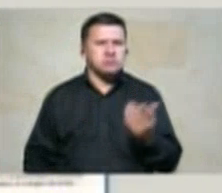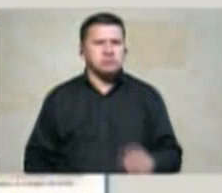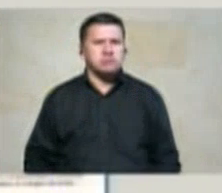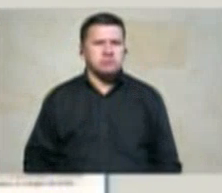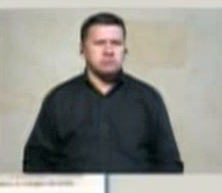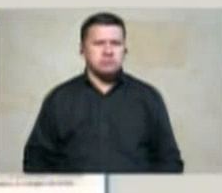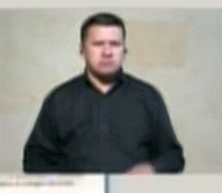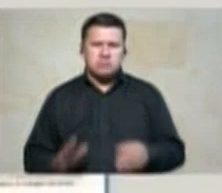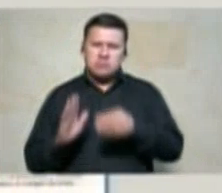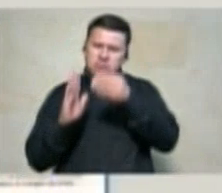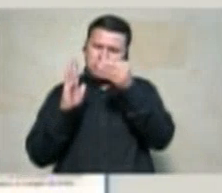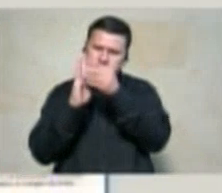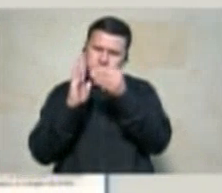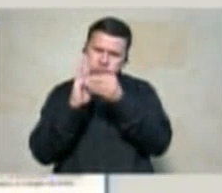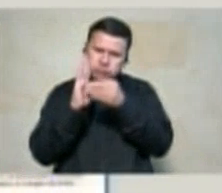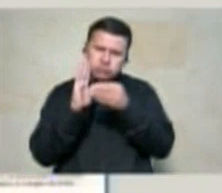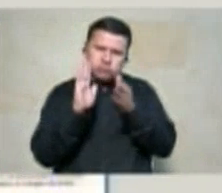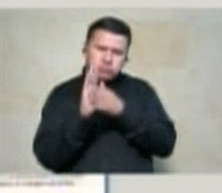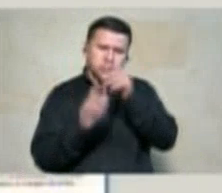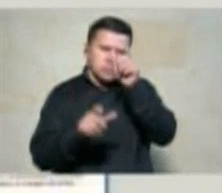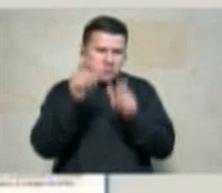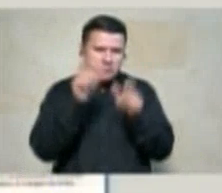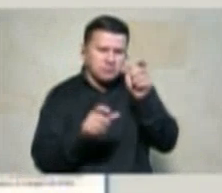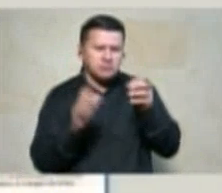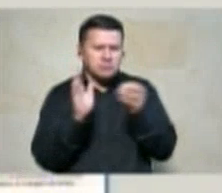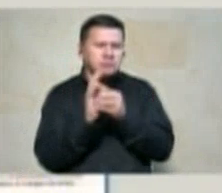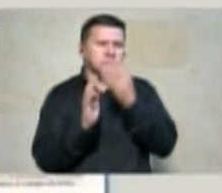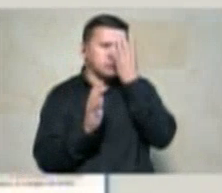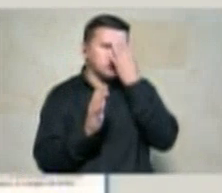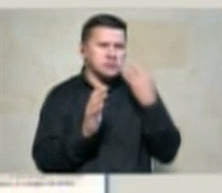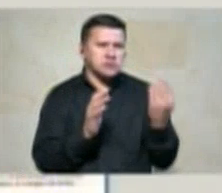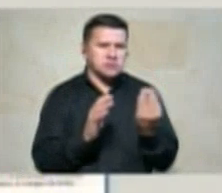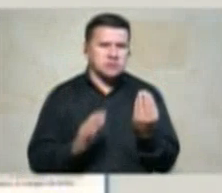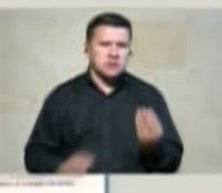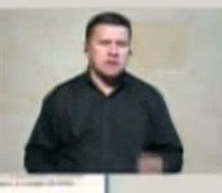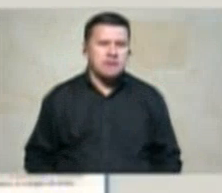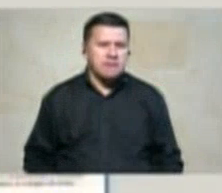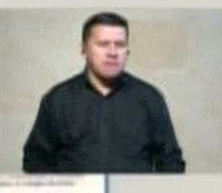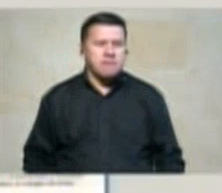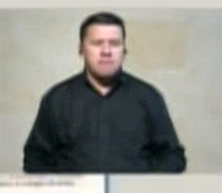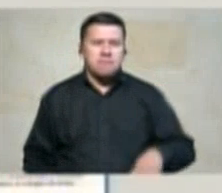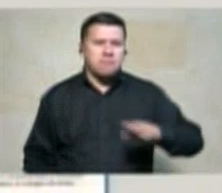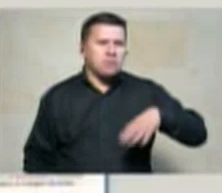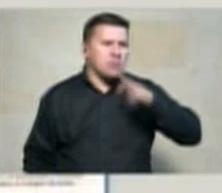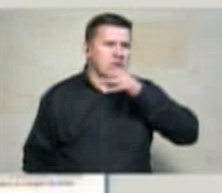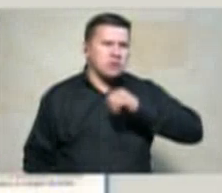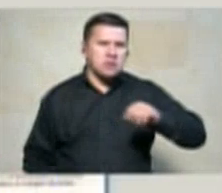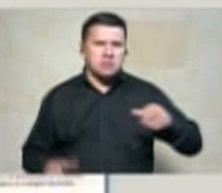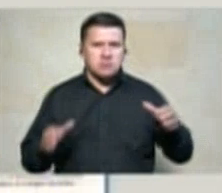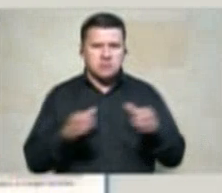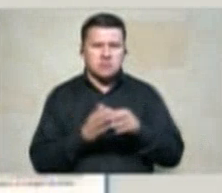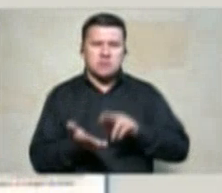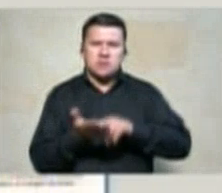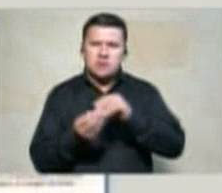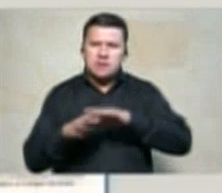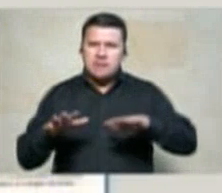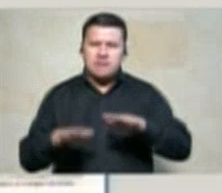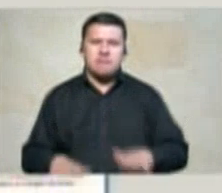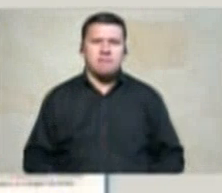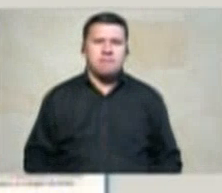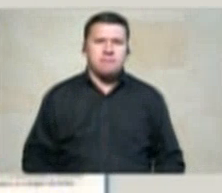fue revocar el registro de estas personas porque no tenían derecho a la